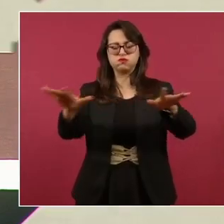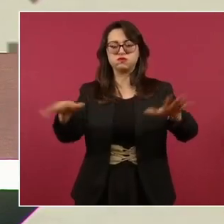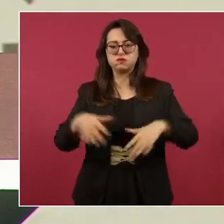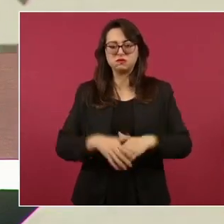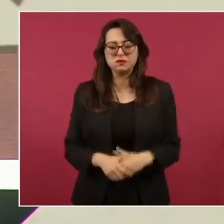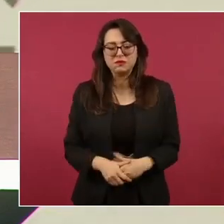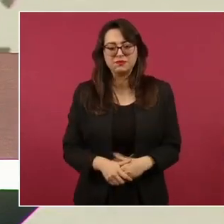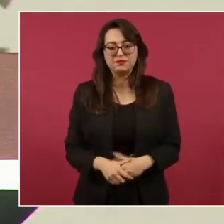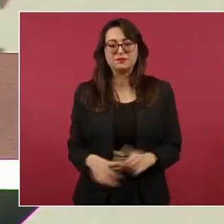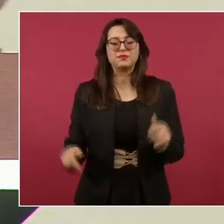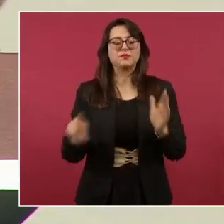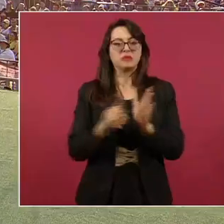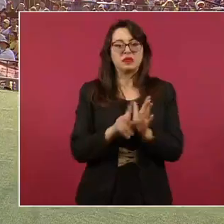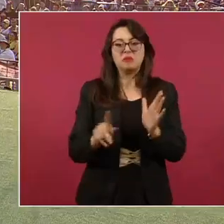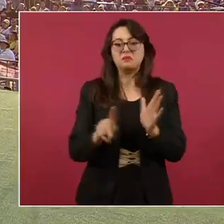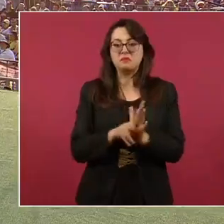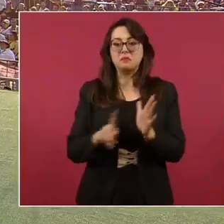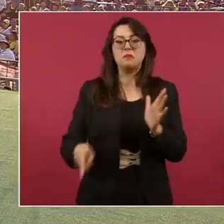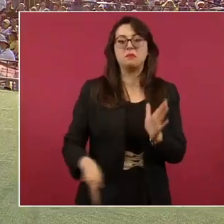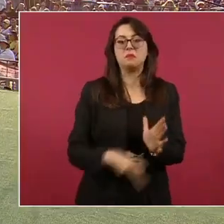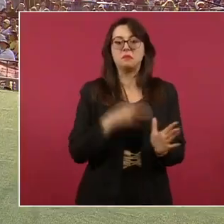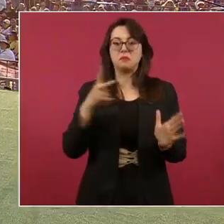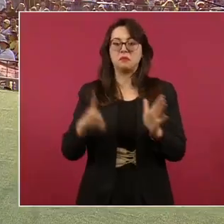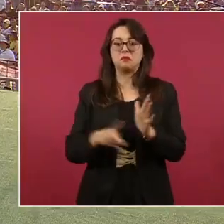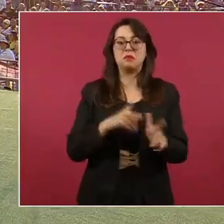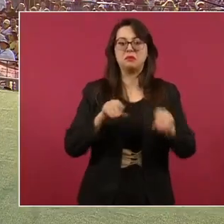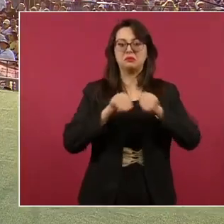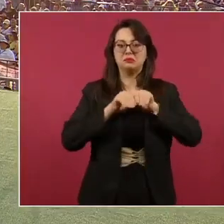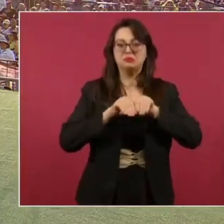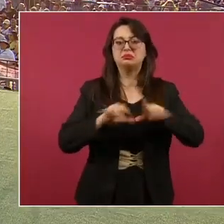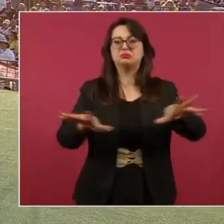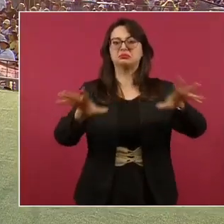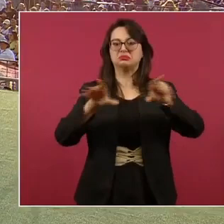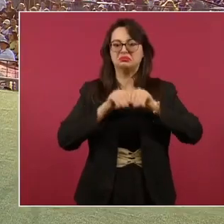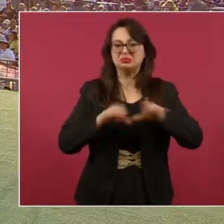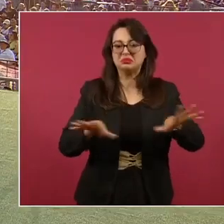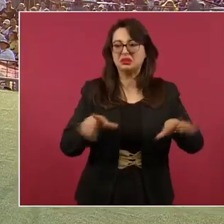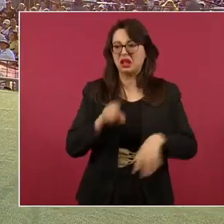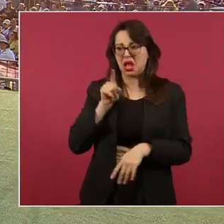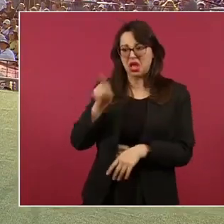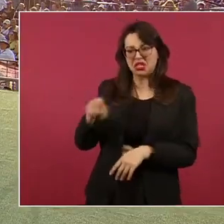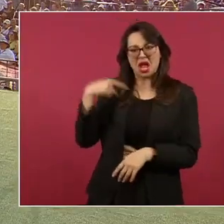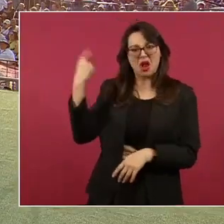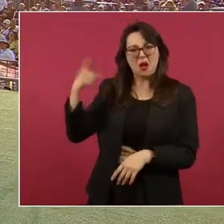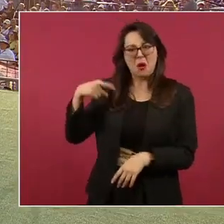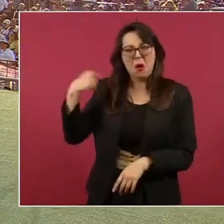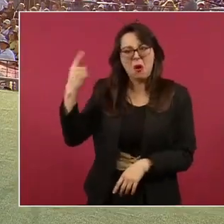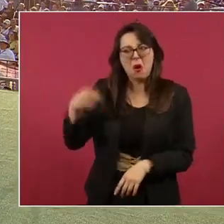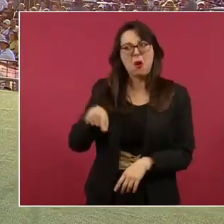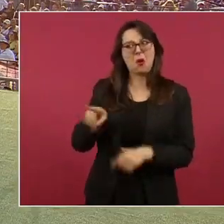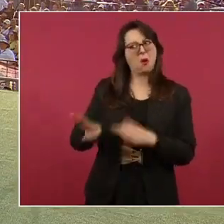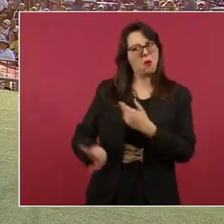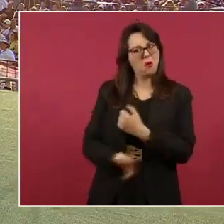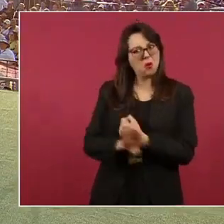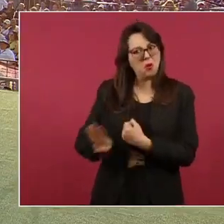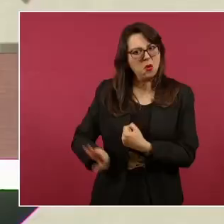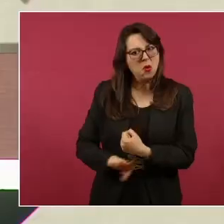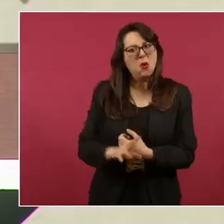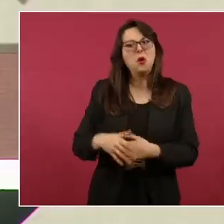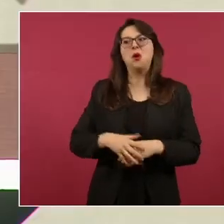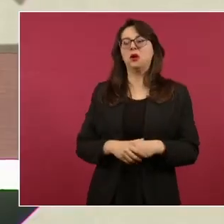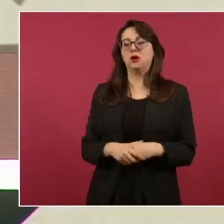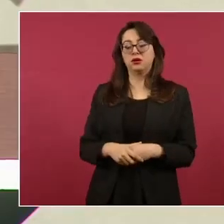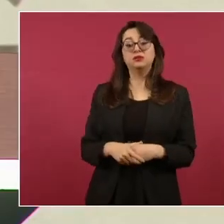periódicos, hasta el punto de tratarlo como loco y espiritista. Lo